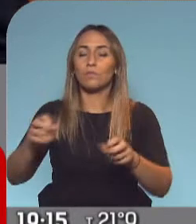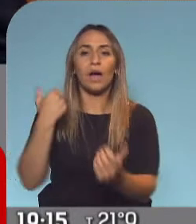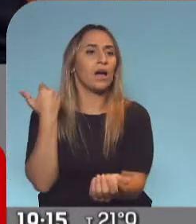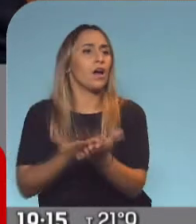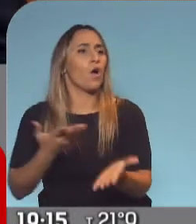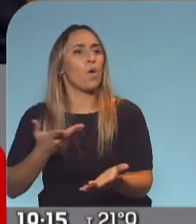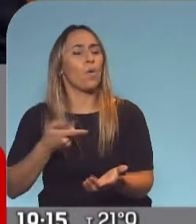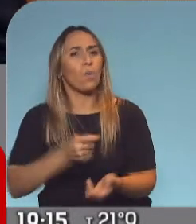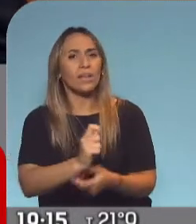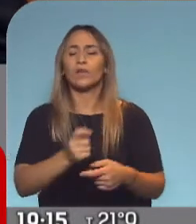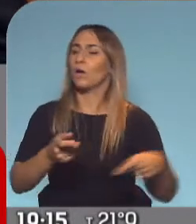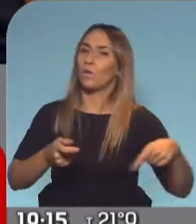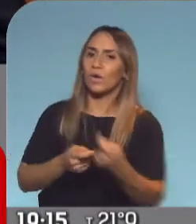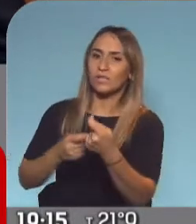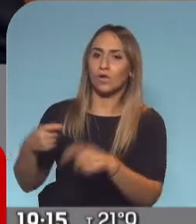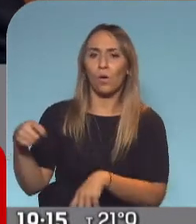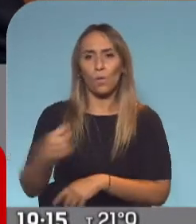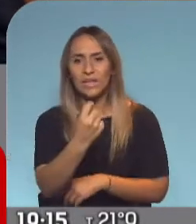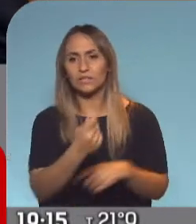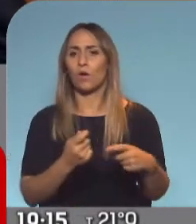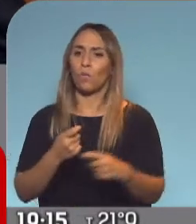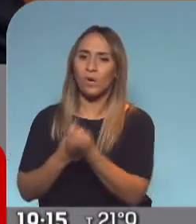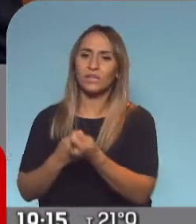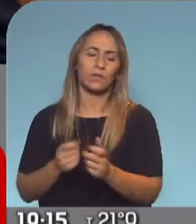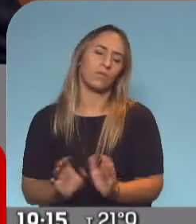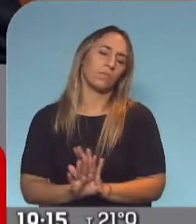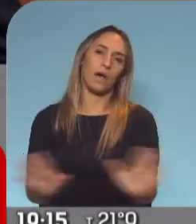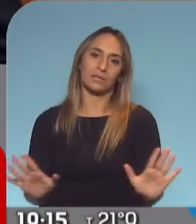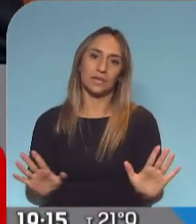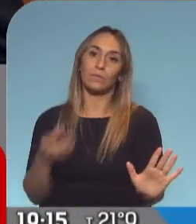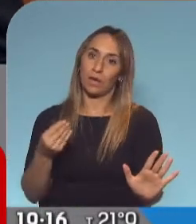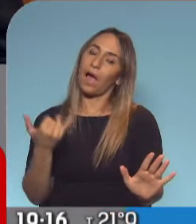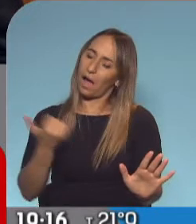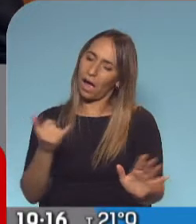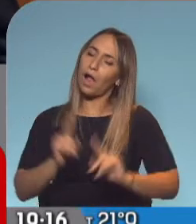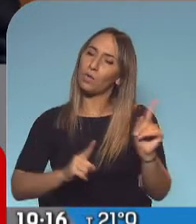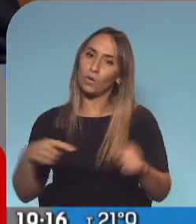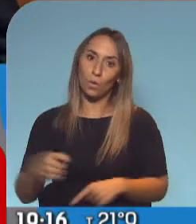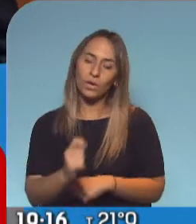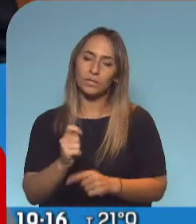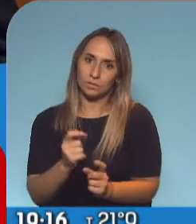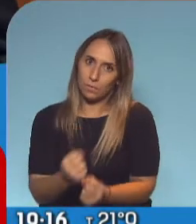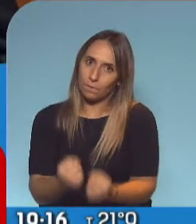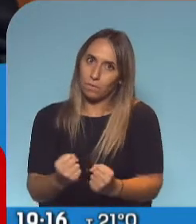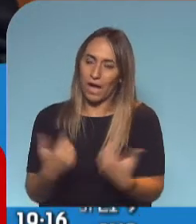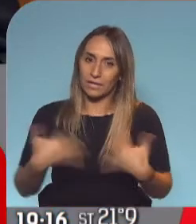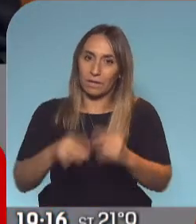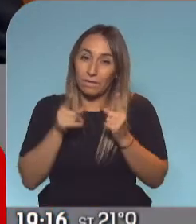Terminar con la mesa judicial significa que todavía quedan resabios muy potentes, muy presentes, que se instalan